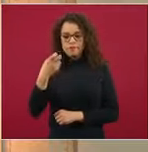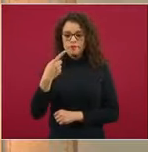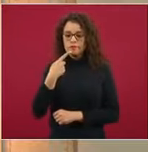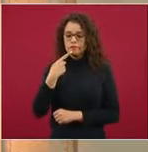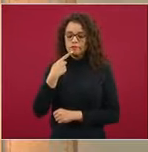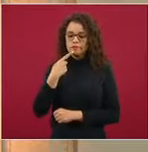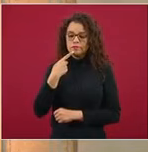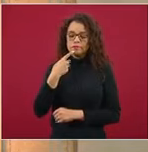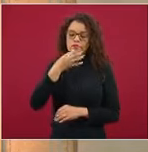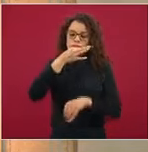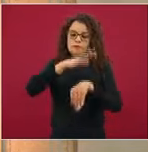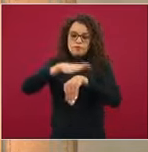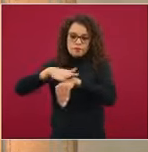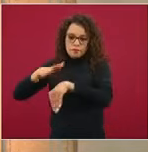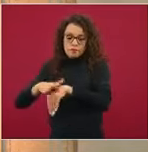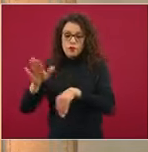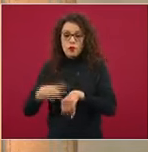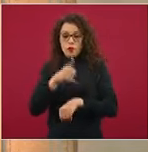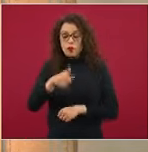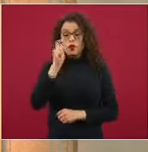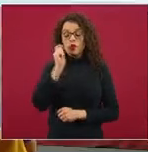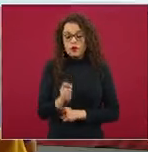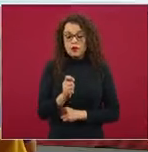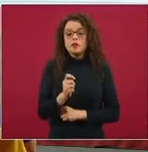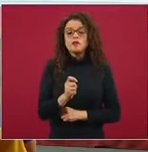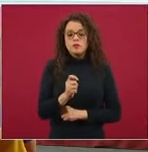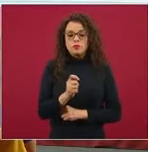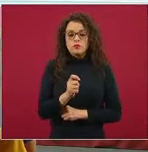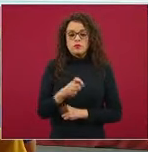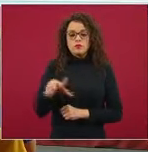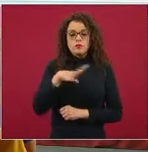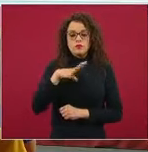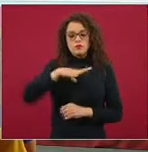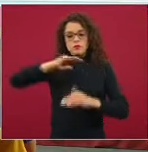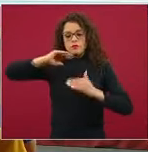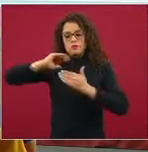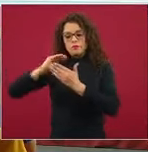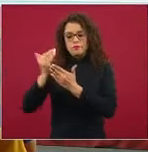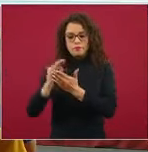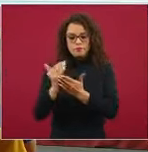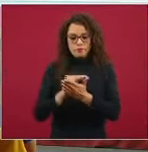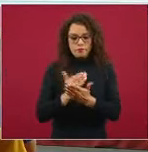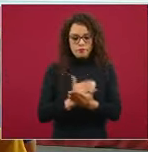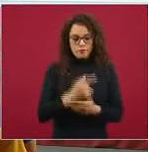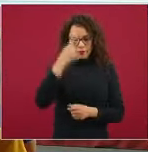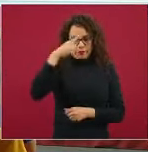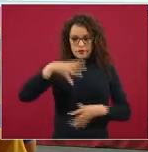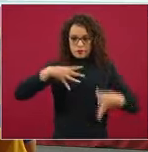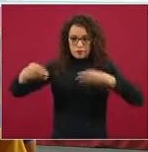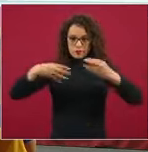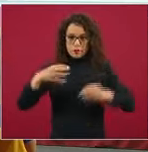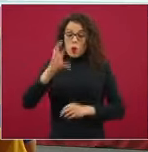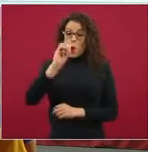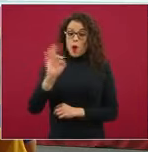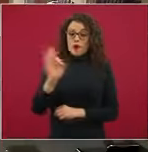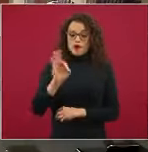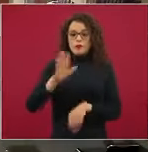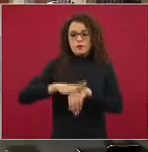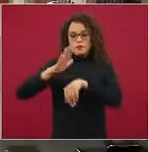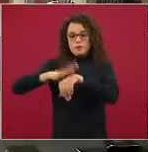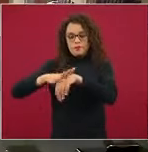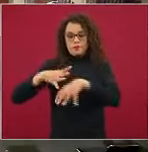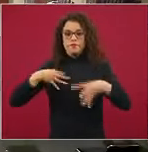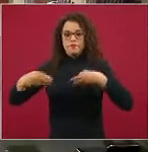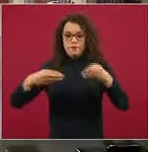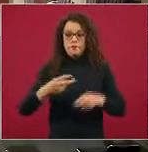están orientadas a la disminución de la transmisión y por ende del incremento de contagios. Entonces